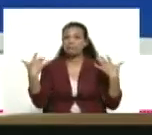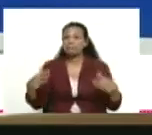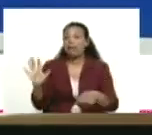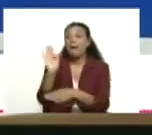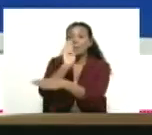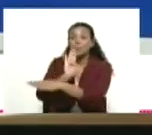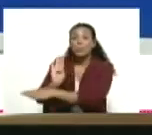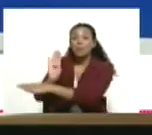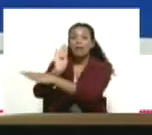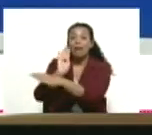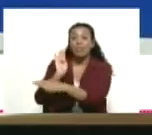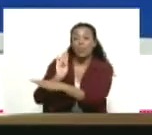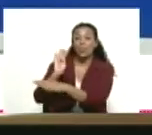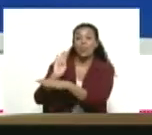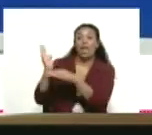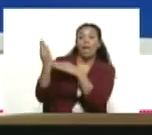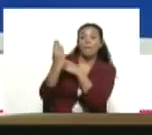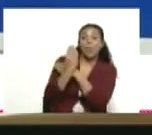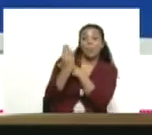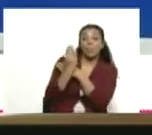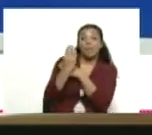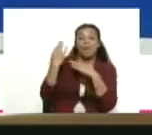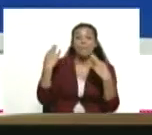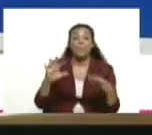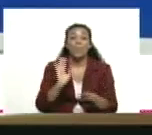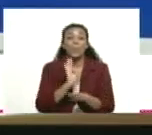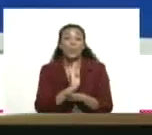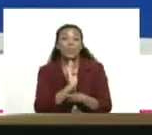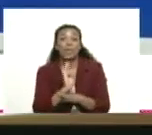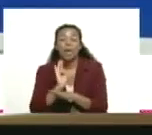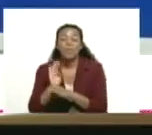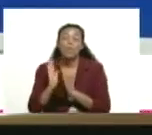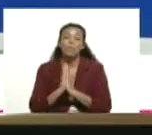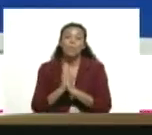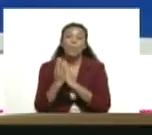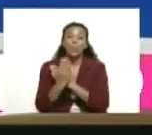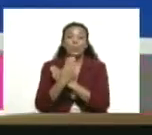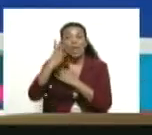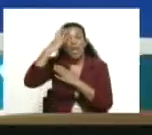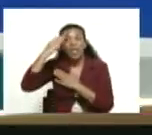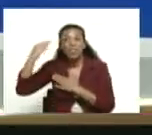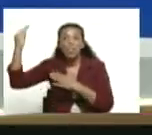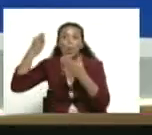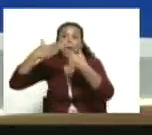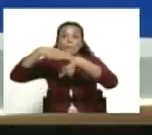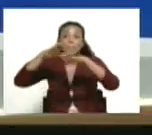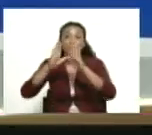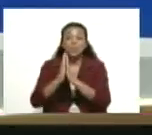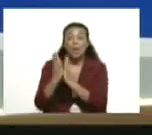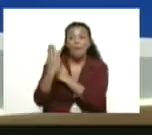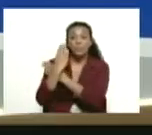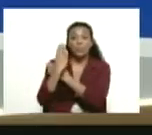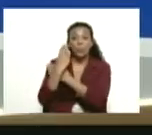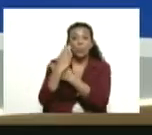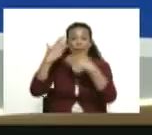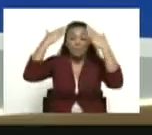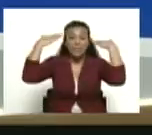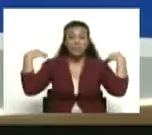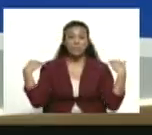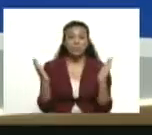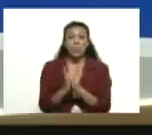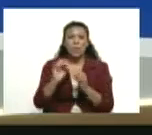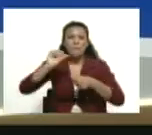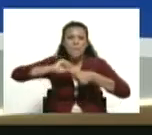tu manto sagrado, Virgencita, bendíceme y protégeme siempre de la maldad y la perversidad de los